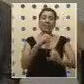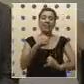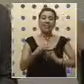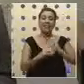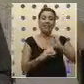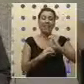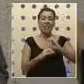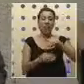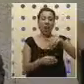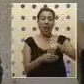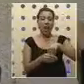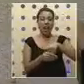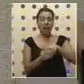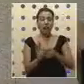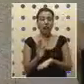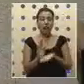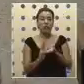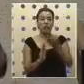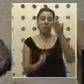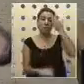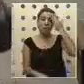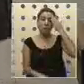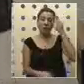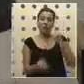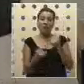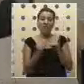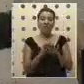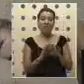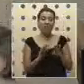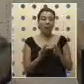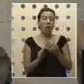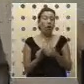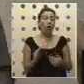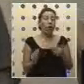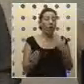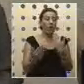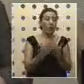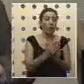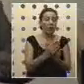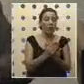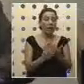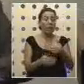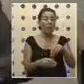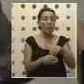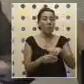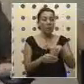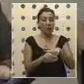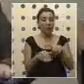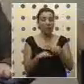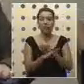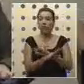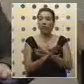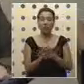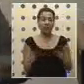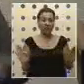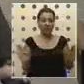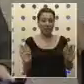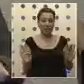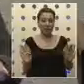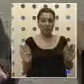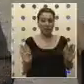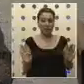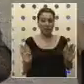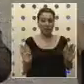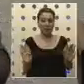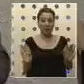electorales y hacen subir la popularidad de un determinado gobierno en la víspera de procesos electorales. Esto se acaba. Se